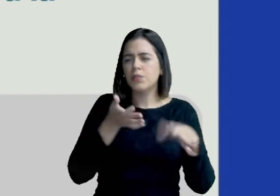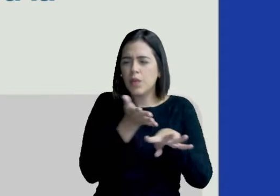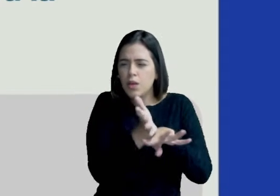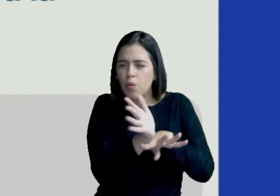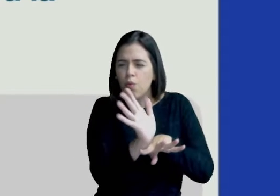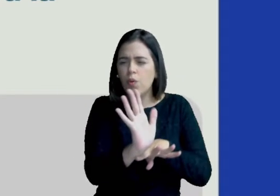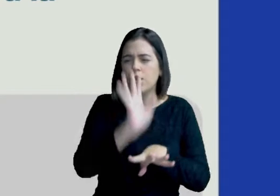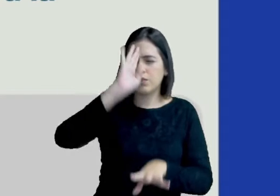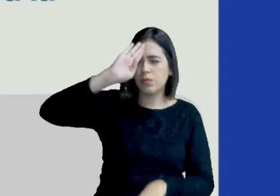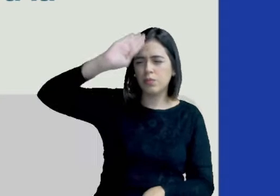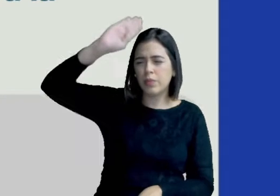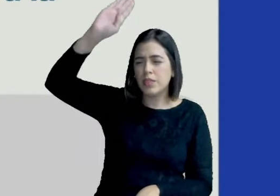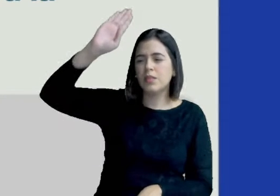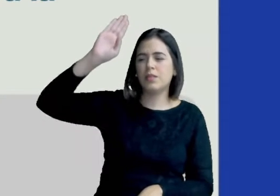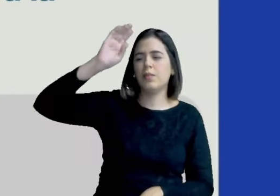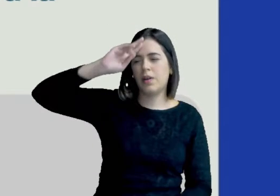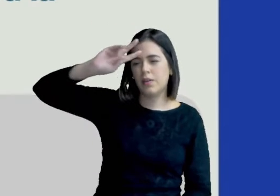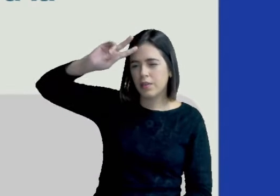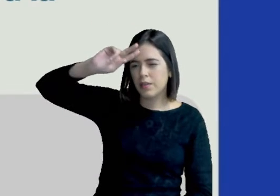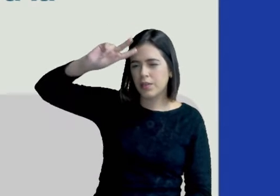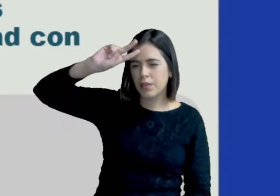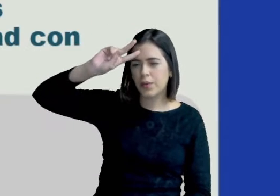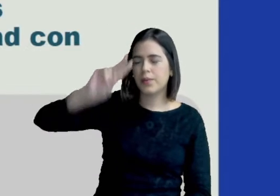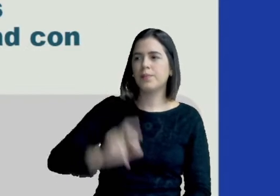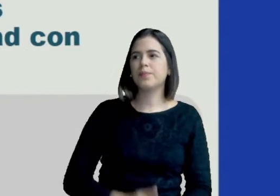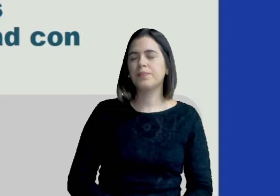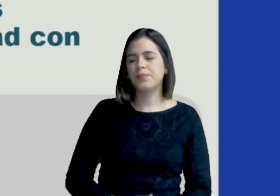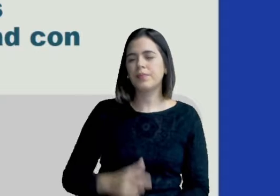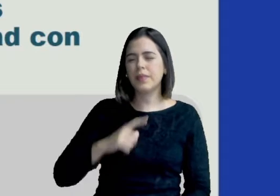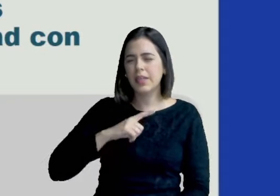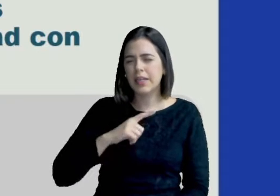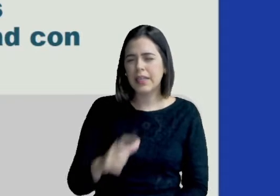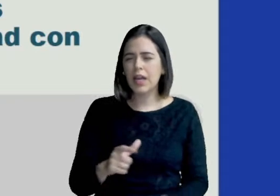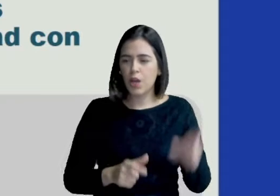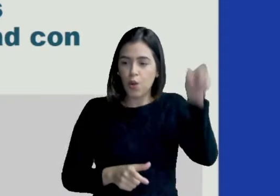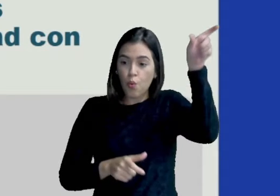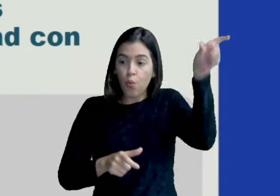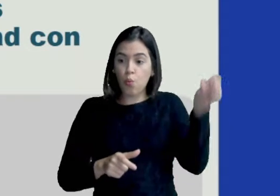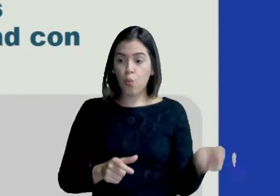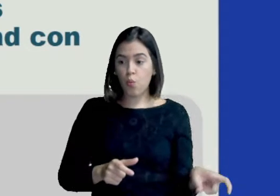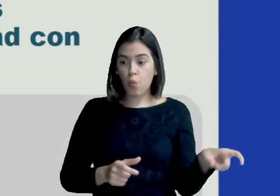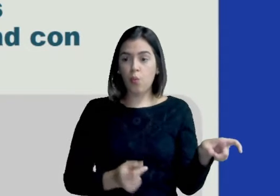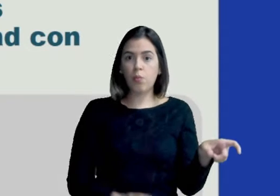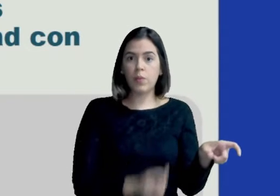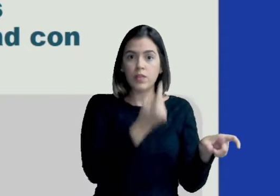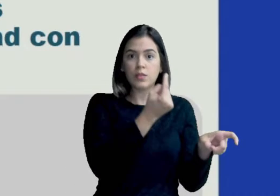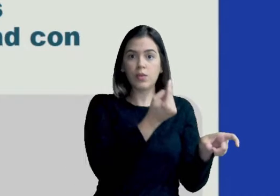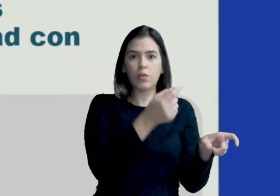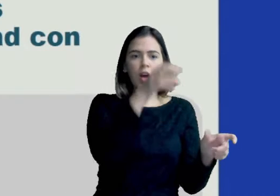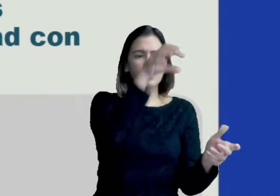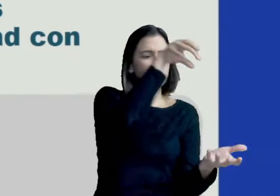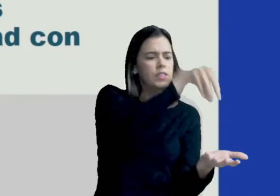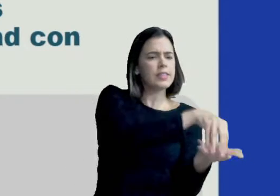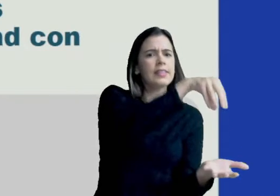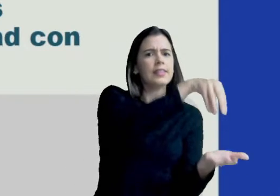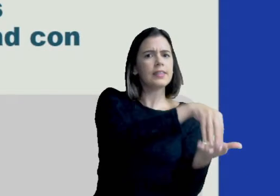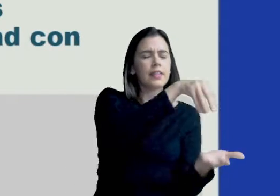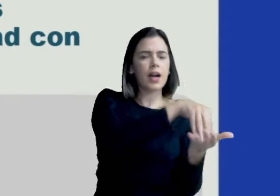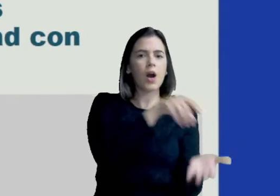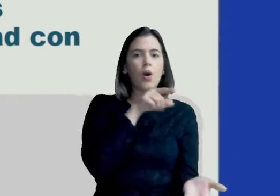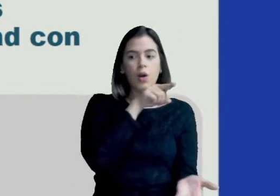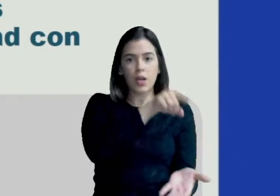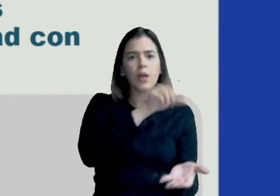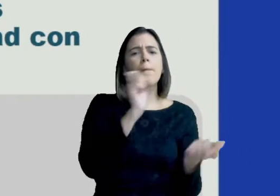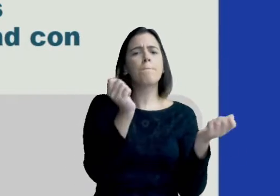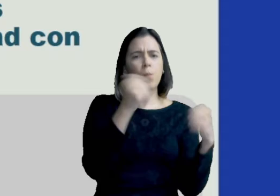eje en torno del cual gira la historia. Tiene un personaje central y puede